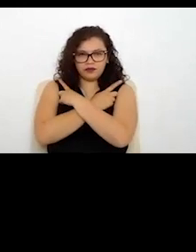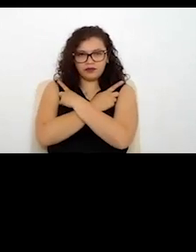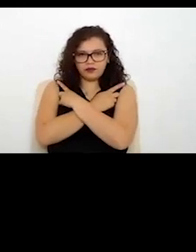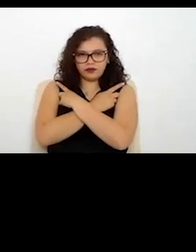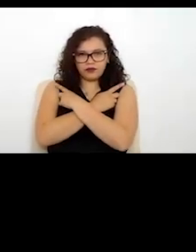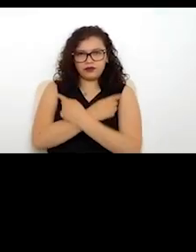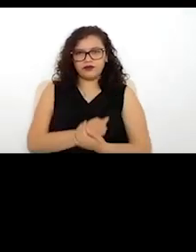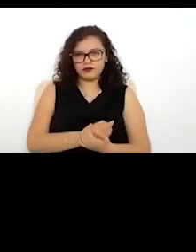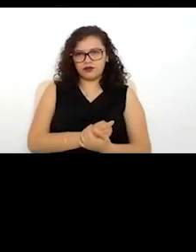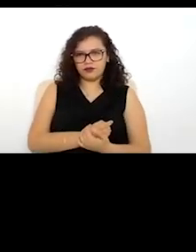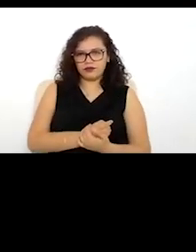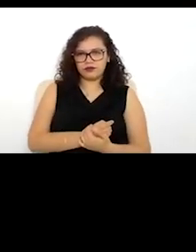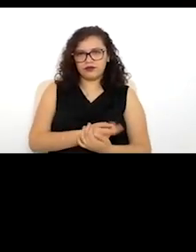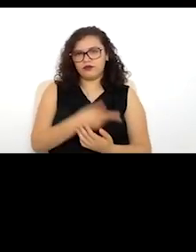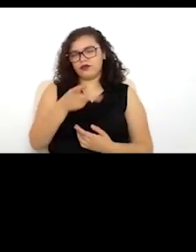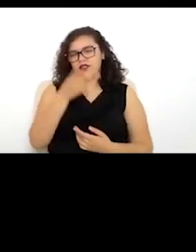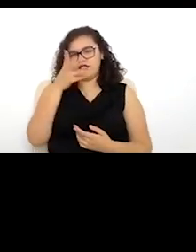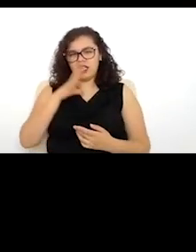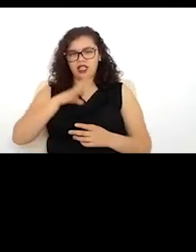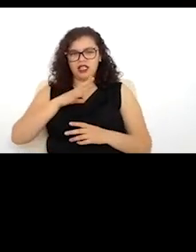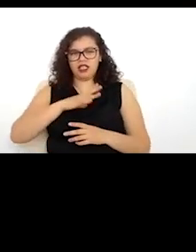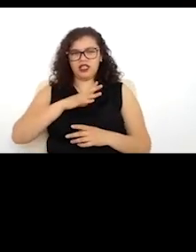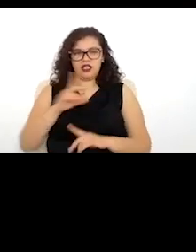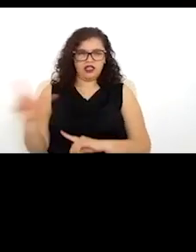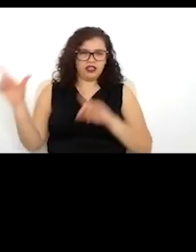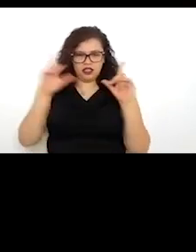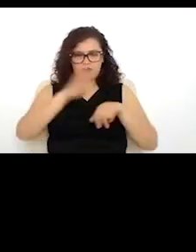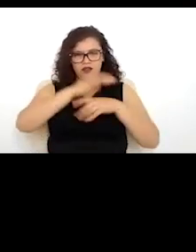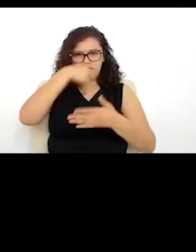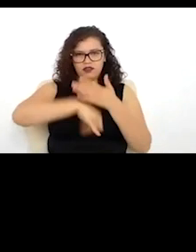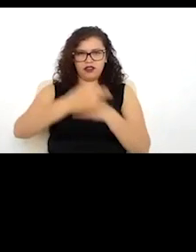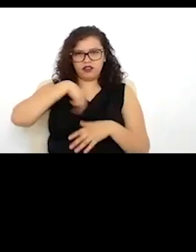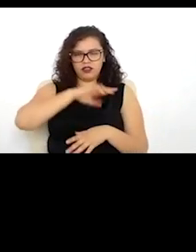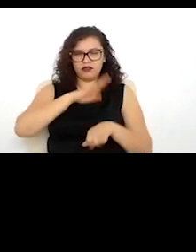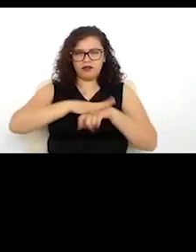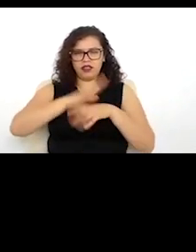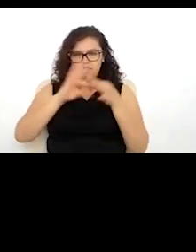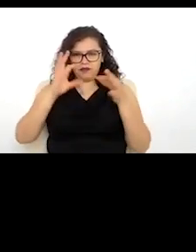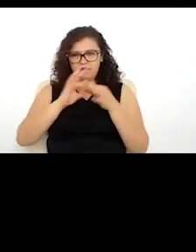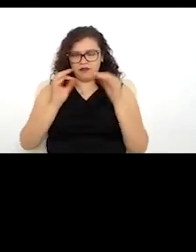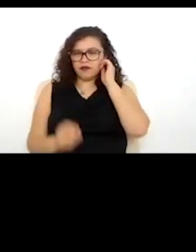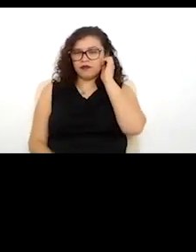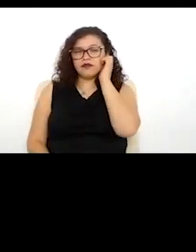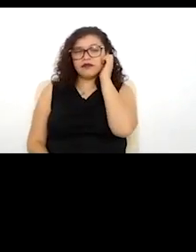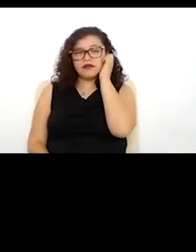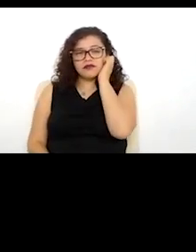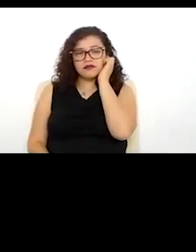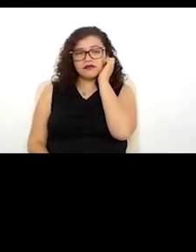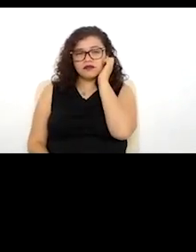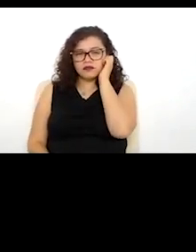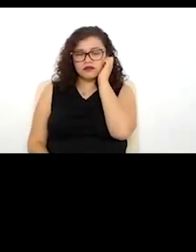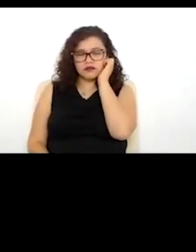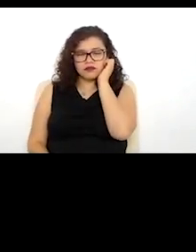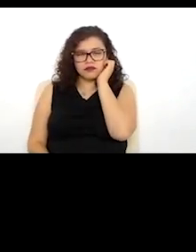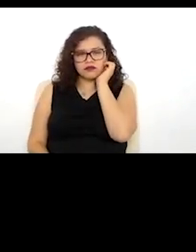a ahondar en esto debido a que tenemos una diapositiva en la cual lo exponemos de manera más detallada. También es